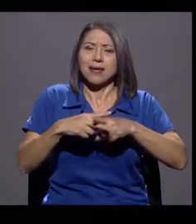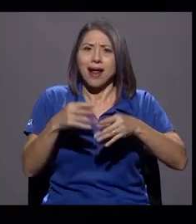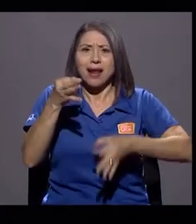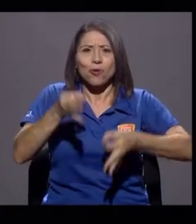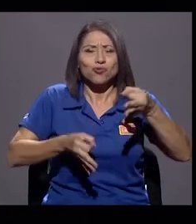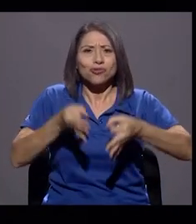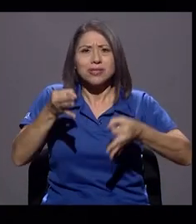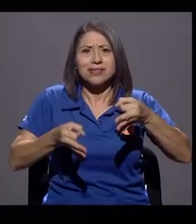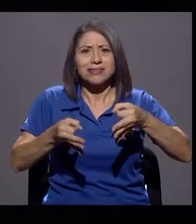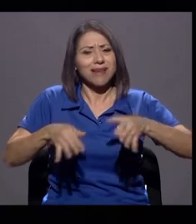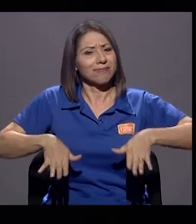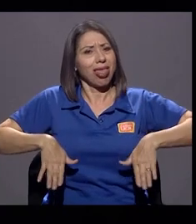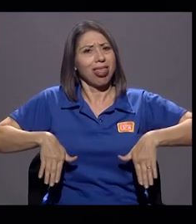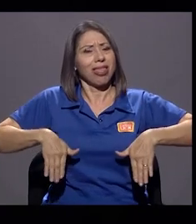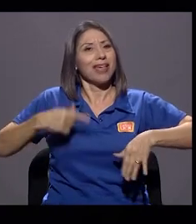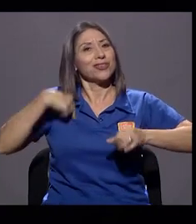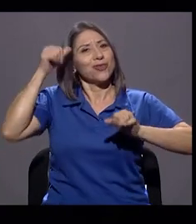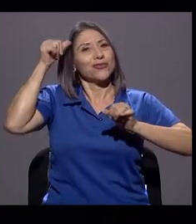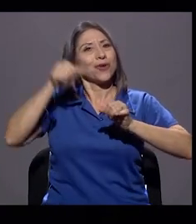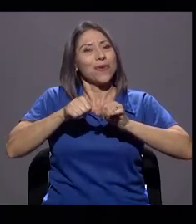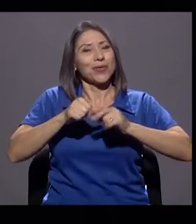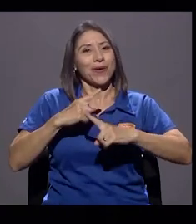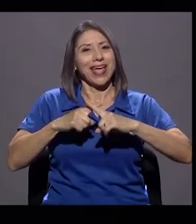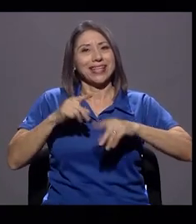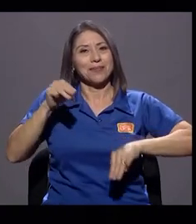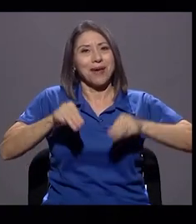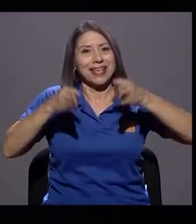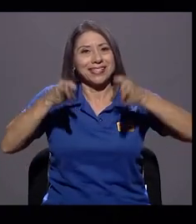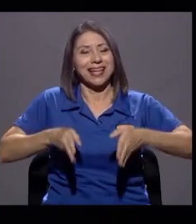y recuerdo a José Manuel Arroyo otra vez, el ex magistrado,